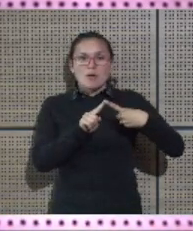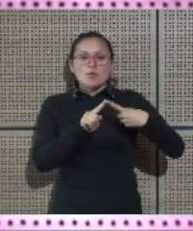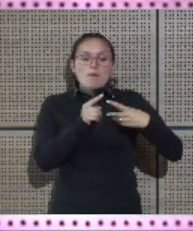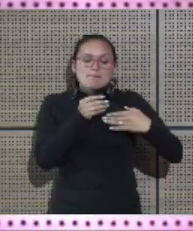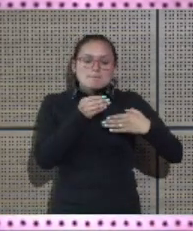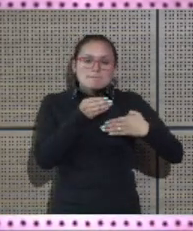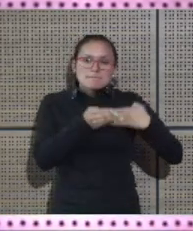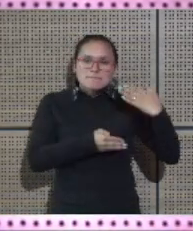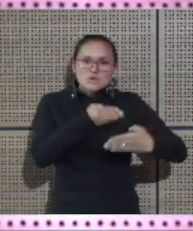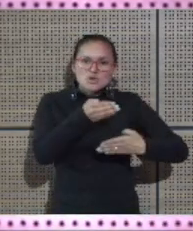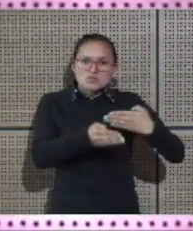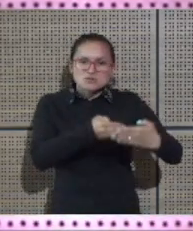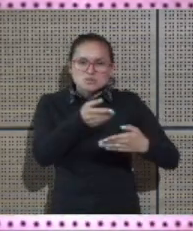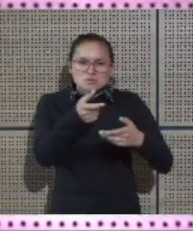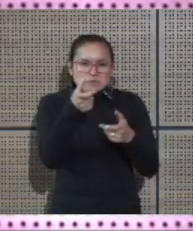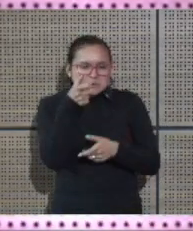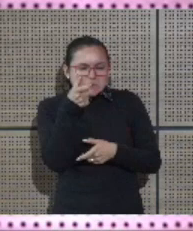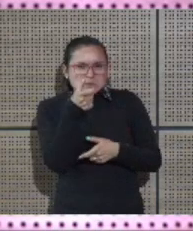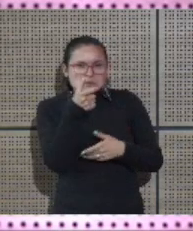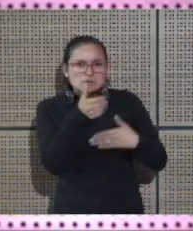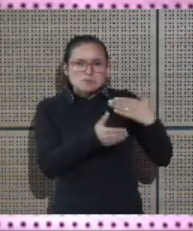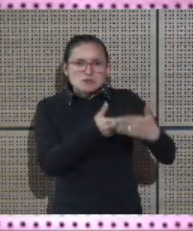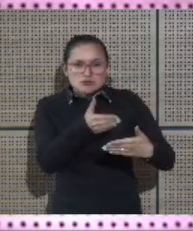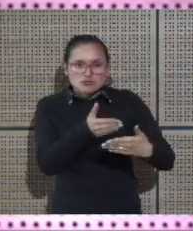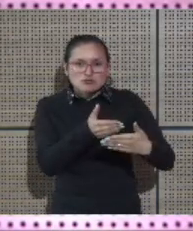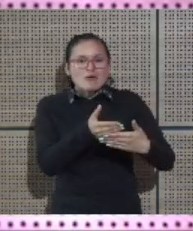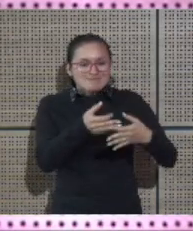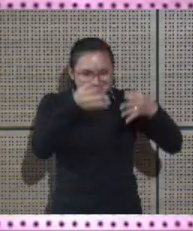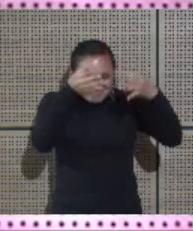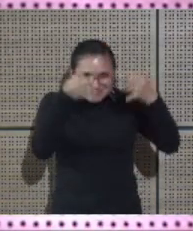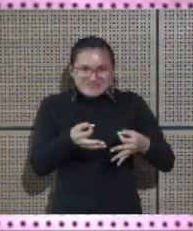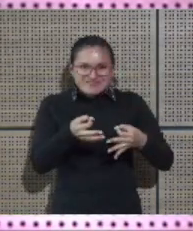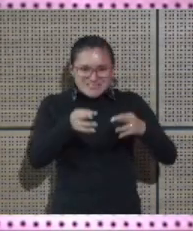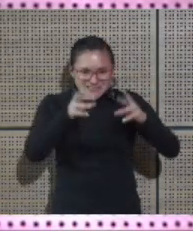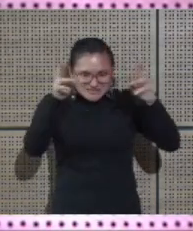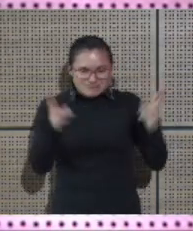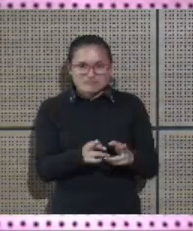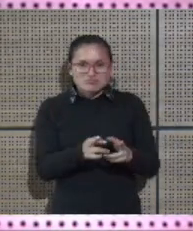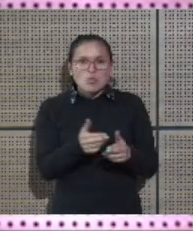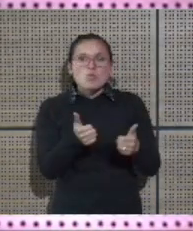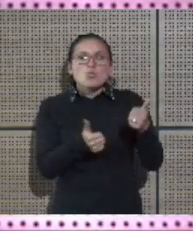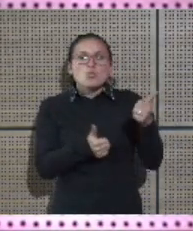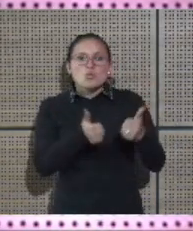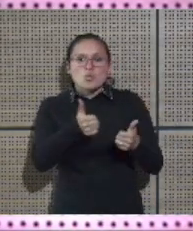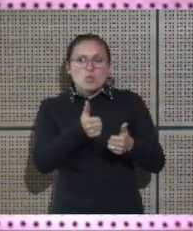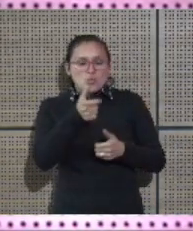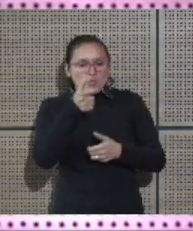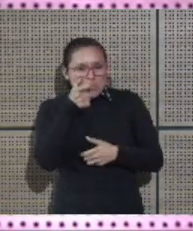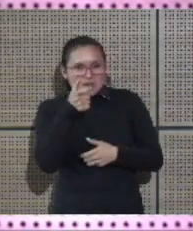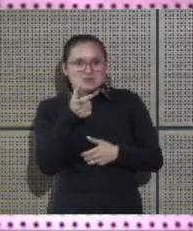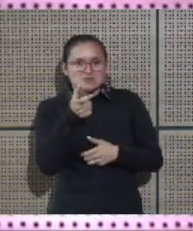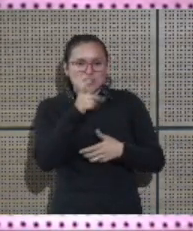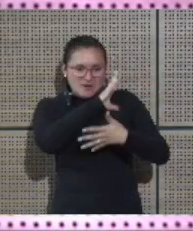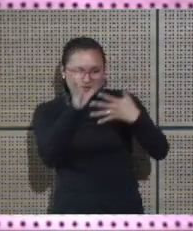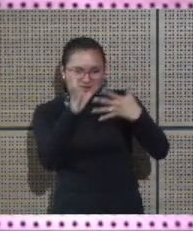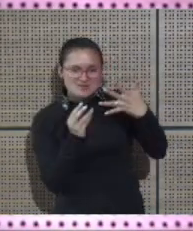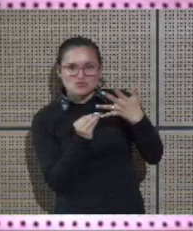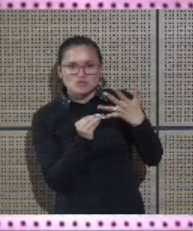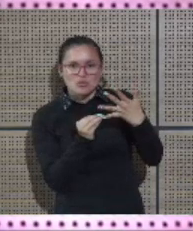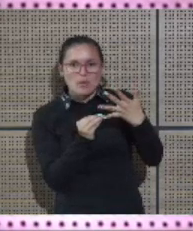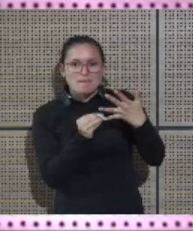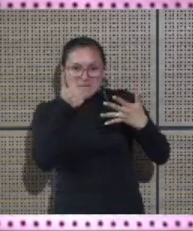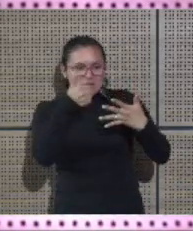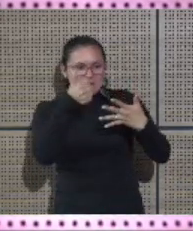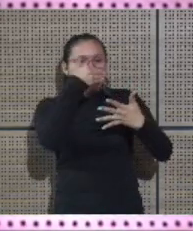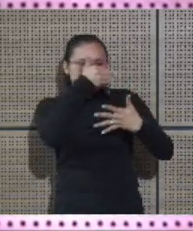de procesos a control de resultados. Es muy importante ver los resultados más